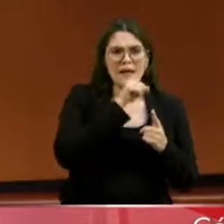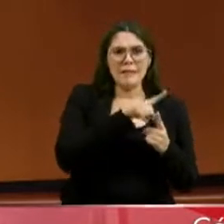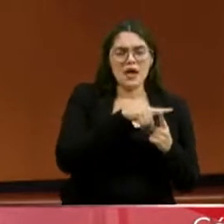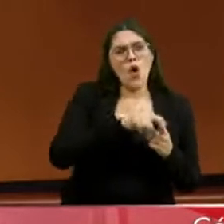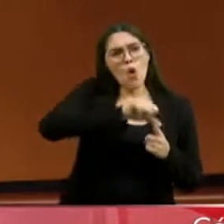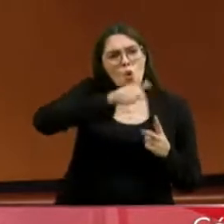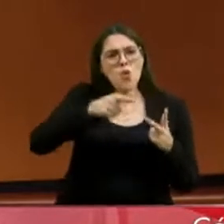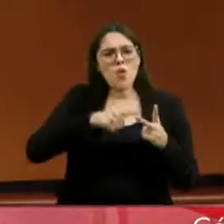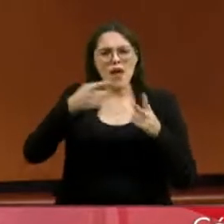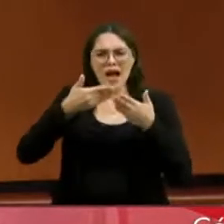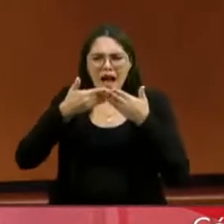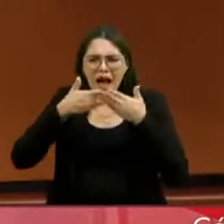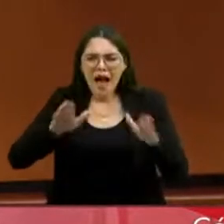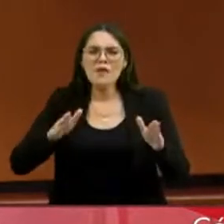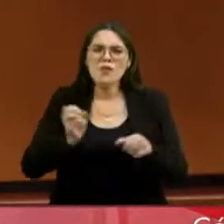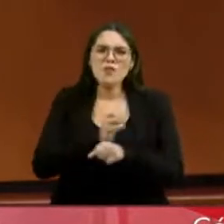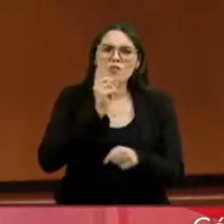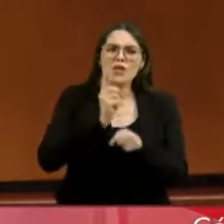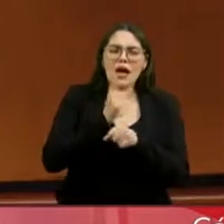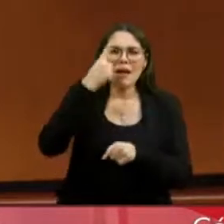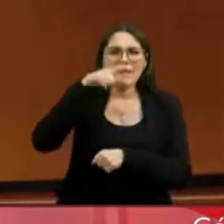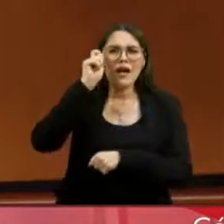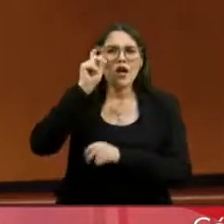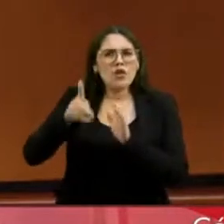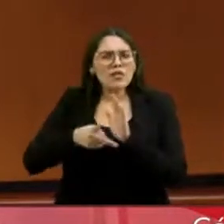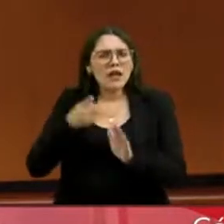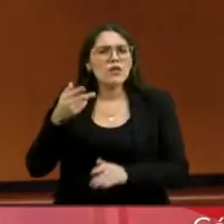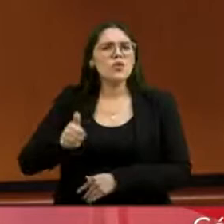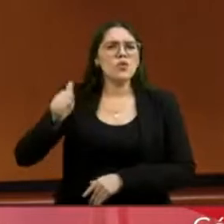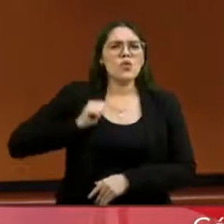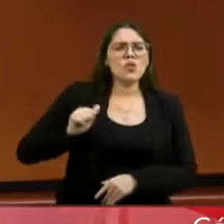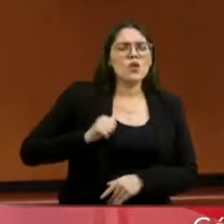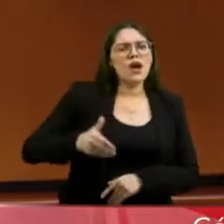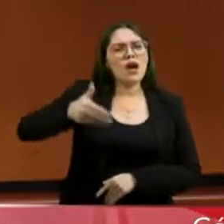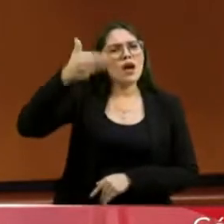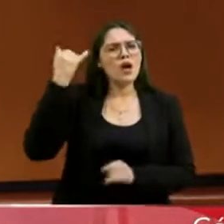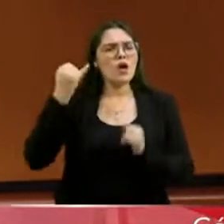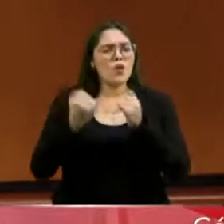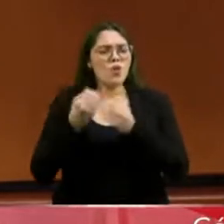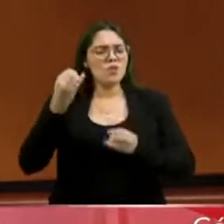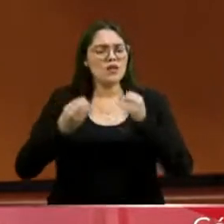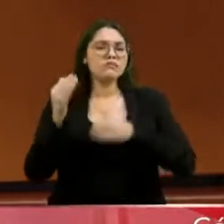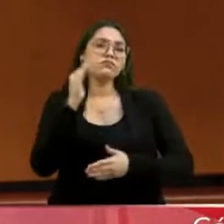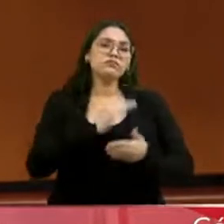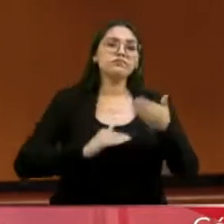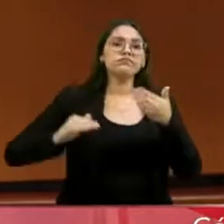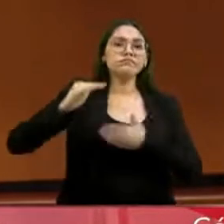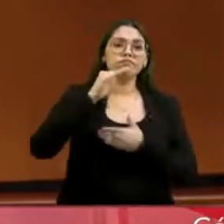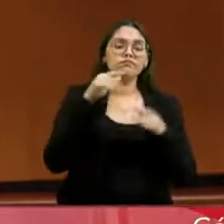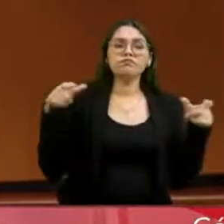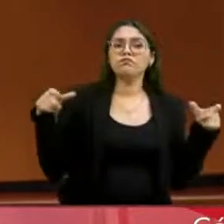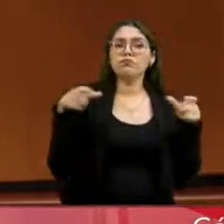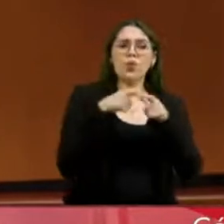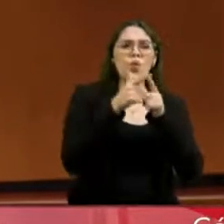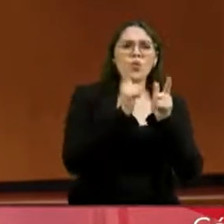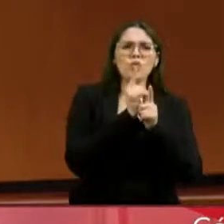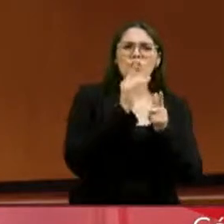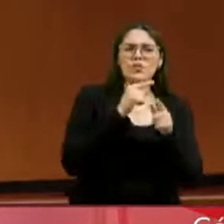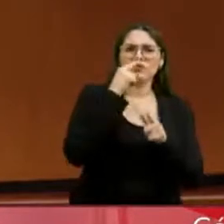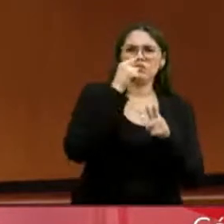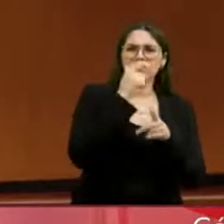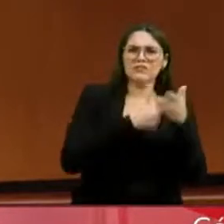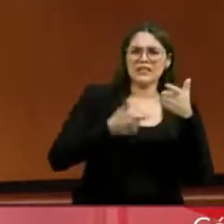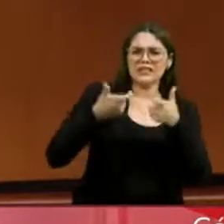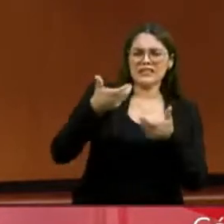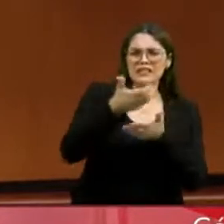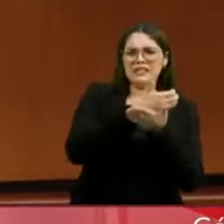Que nunca más las personas juzgadoras sean producto de una élite contraria a la impartición de justicia y